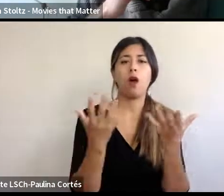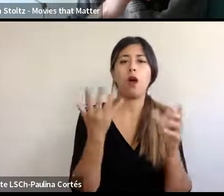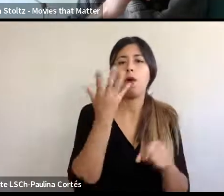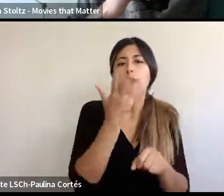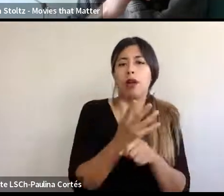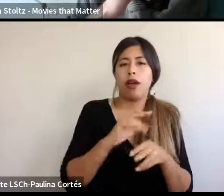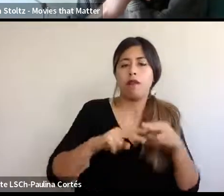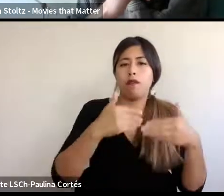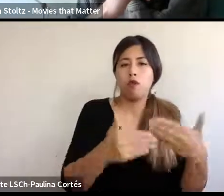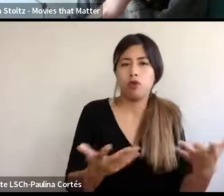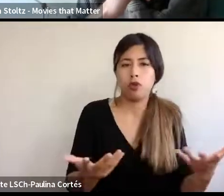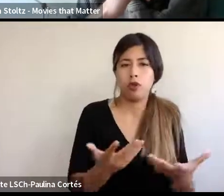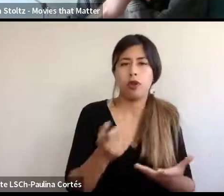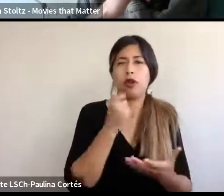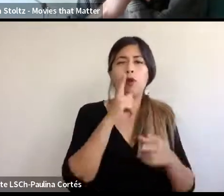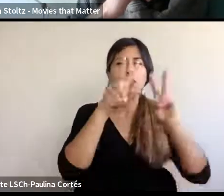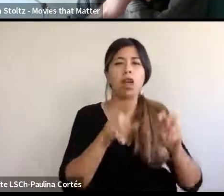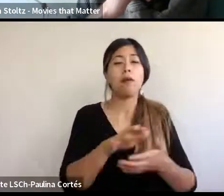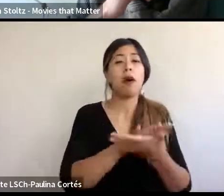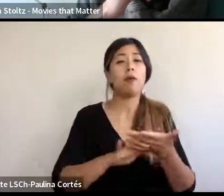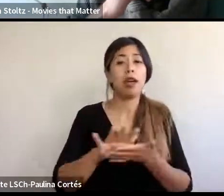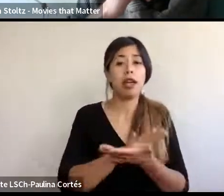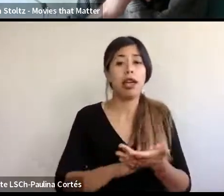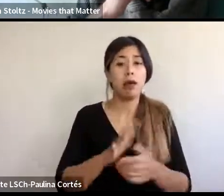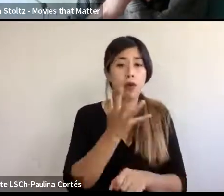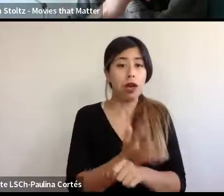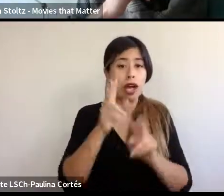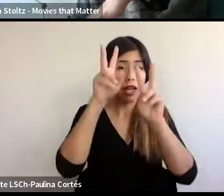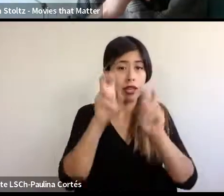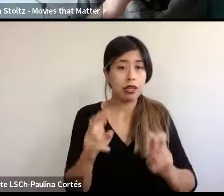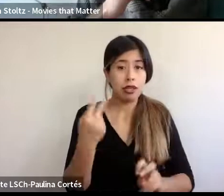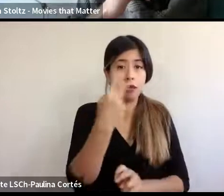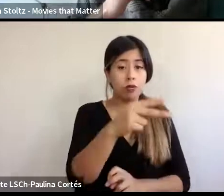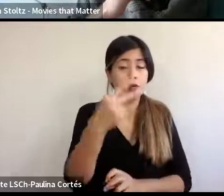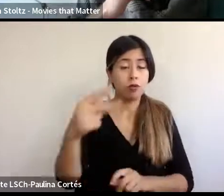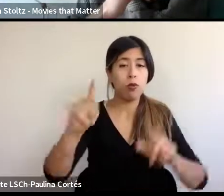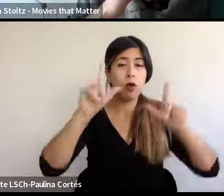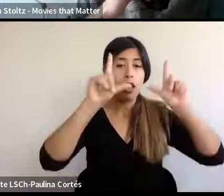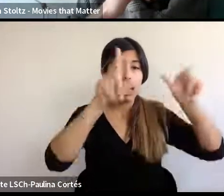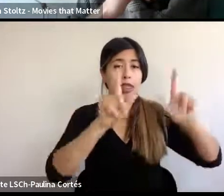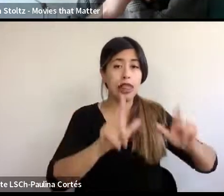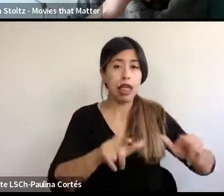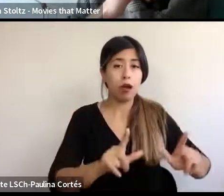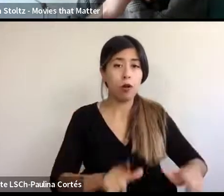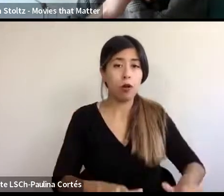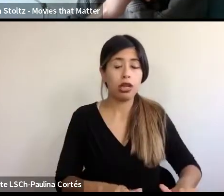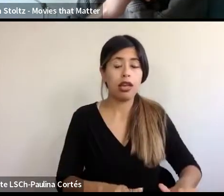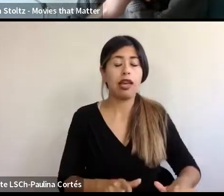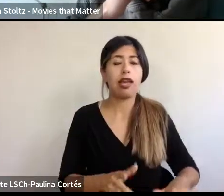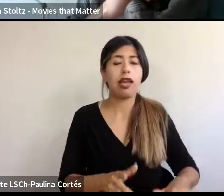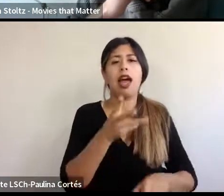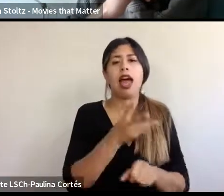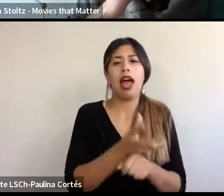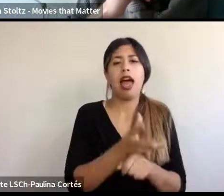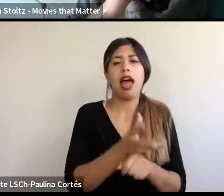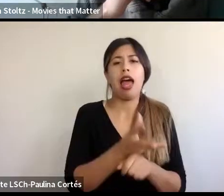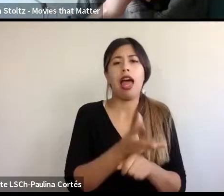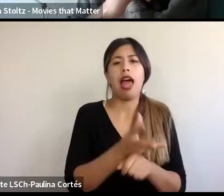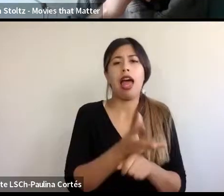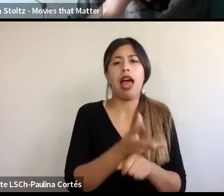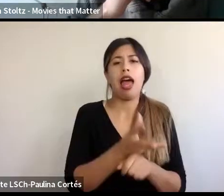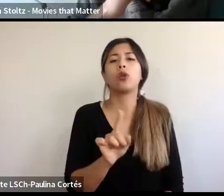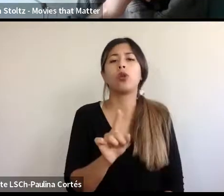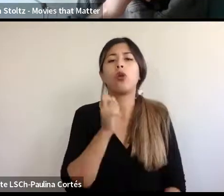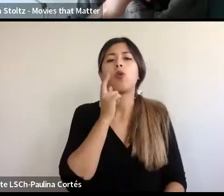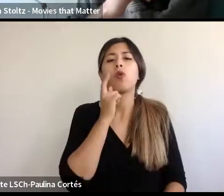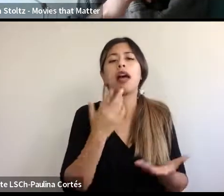cierto? Y los festivales, ¿cuáles son los criterios que tienen para seleccionar una película? ¿Pesa más el tema